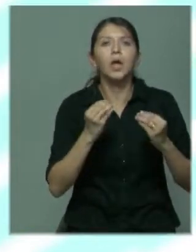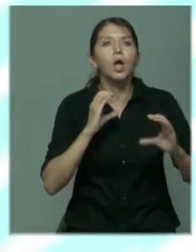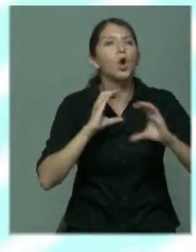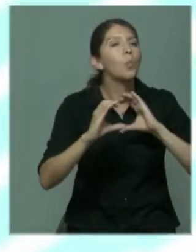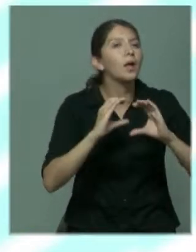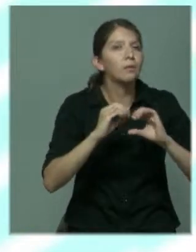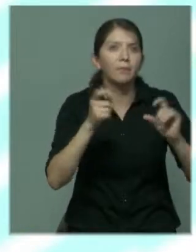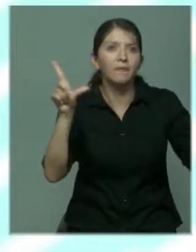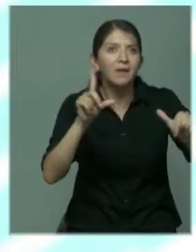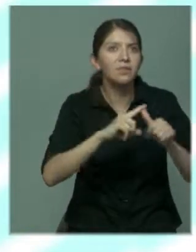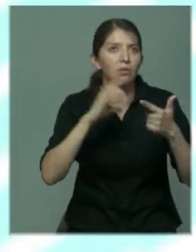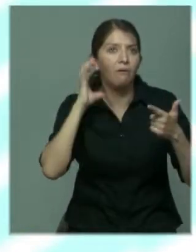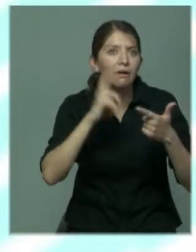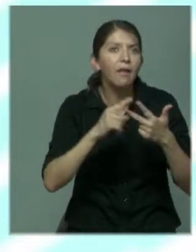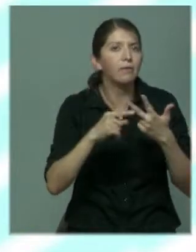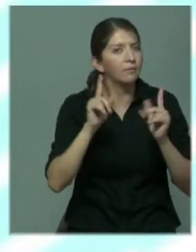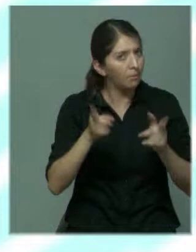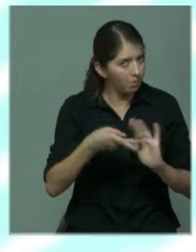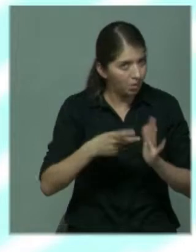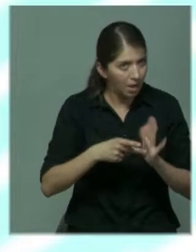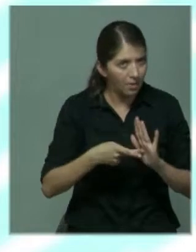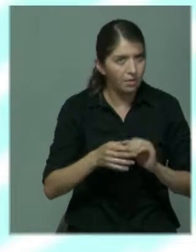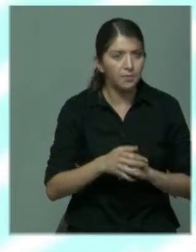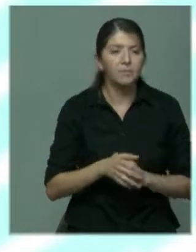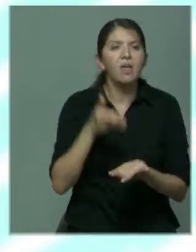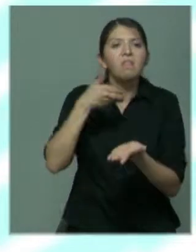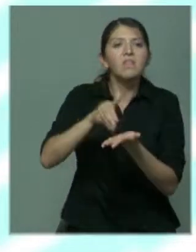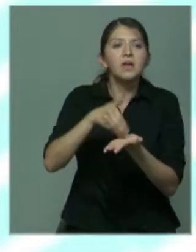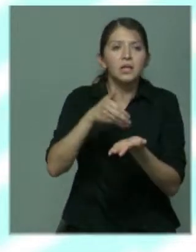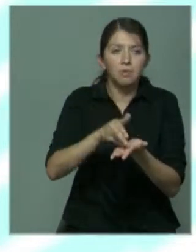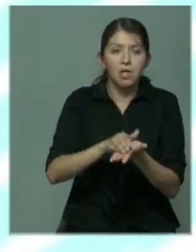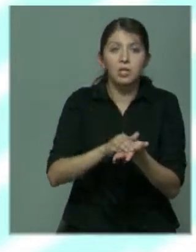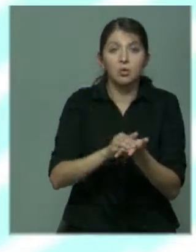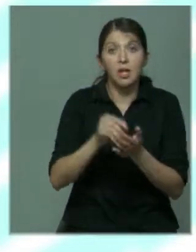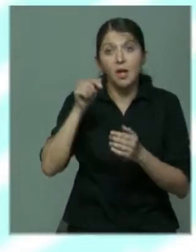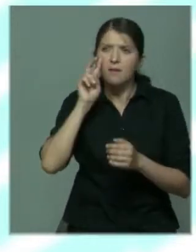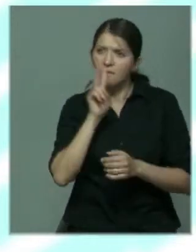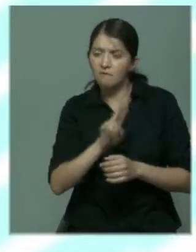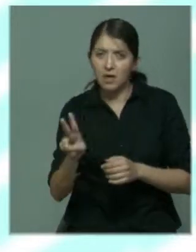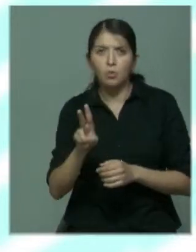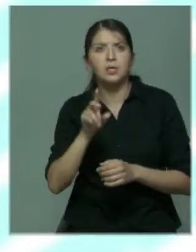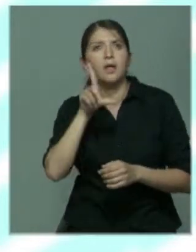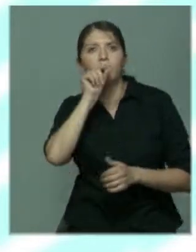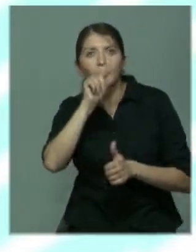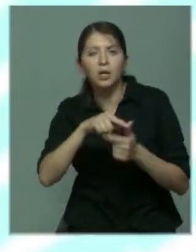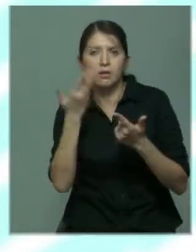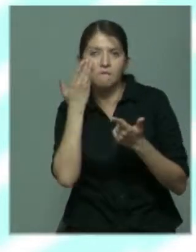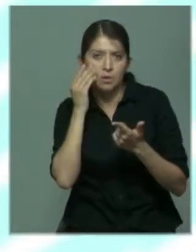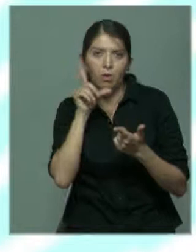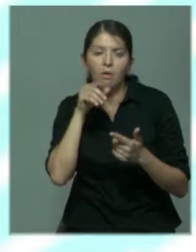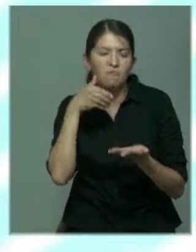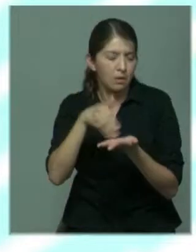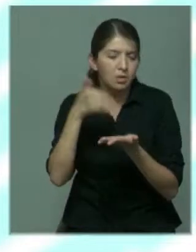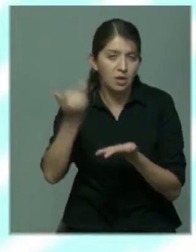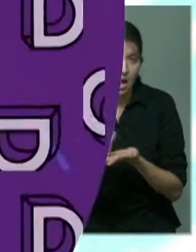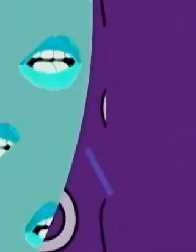comunicación. La discriminación que vemos en redes sociales no es distinta de la que hay en la calle, dice esta persona. Y bueno, los